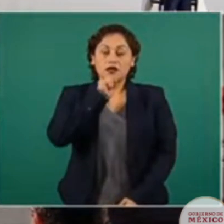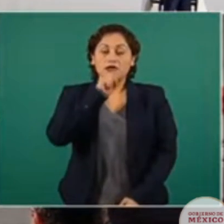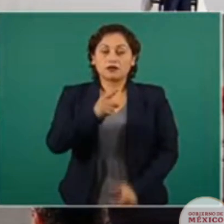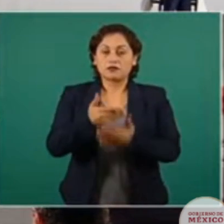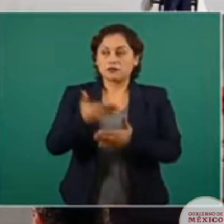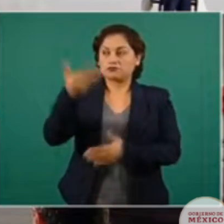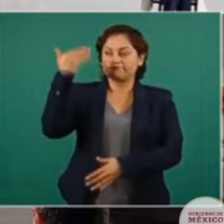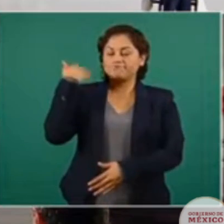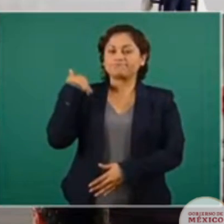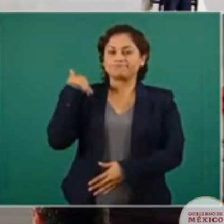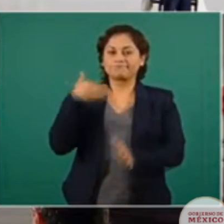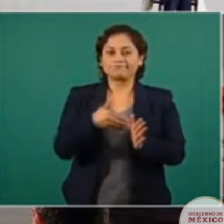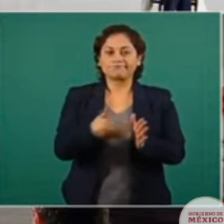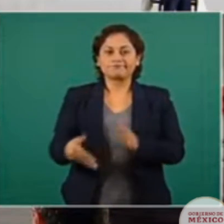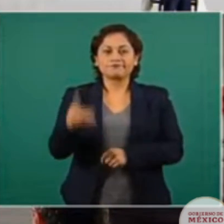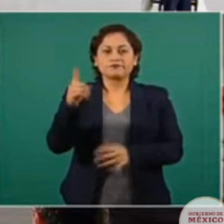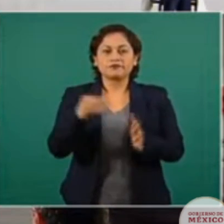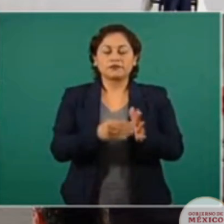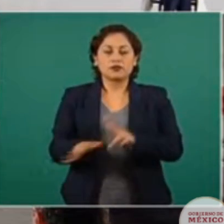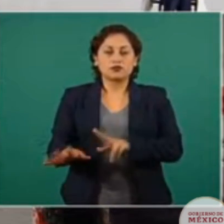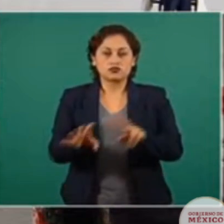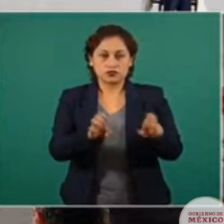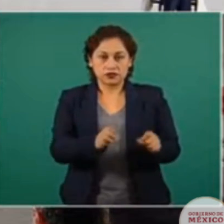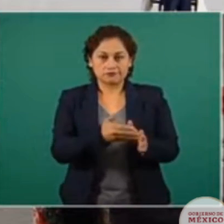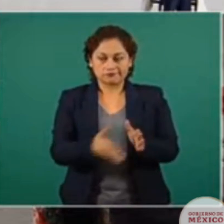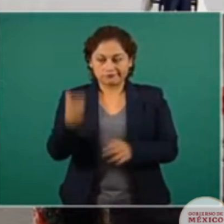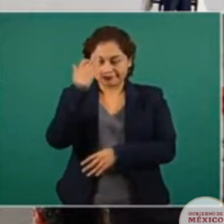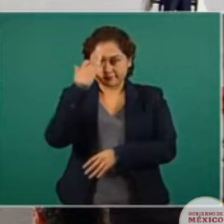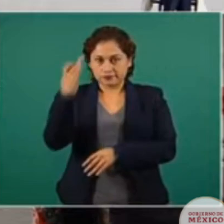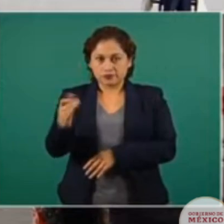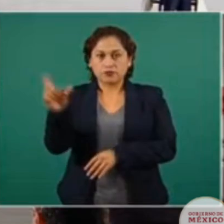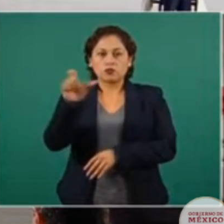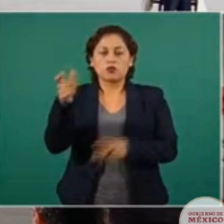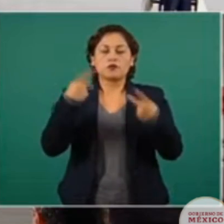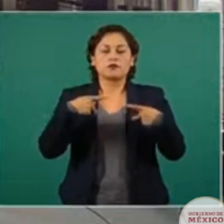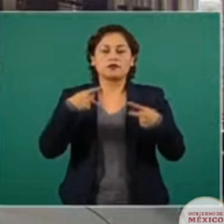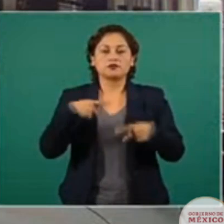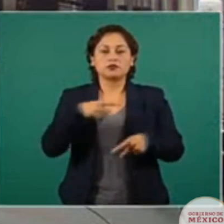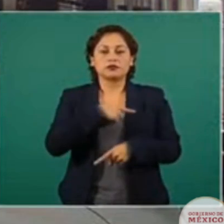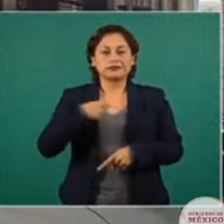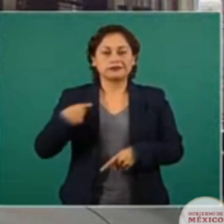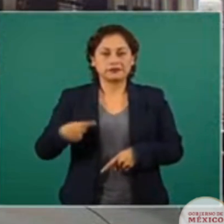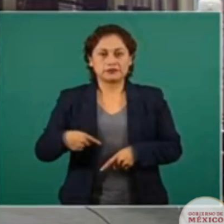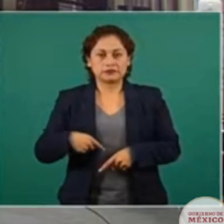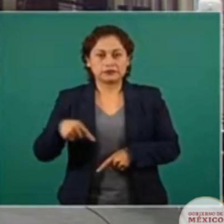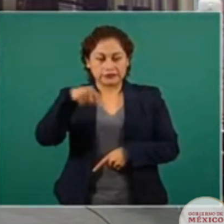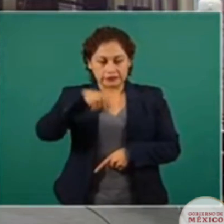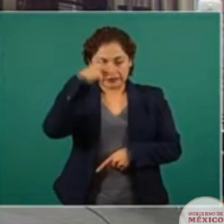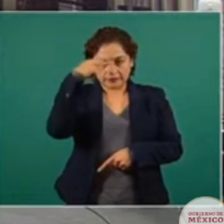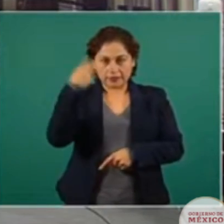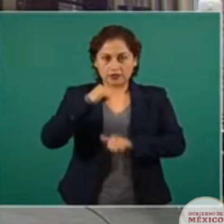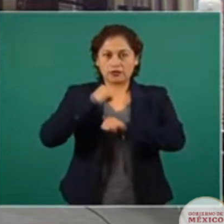del siglo XIX y en otros agravios y atrocidades que diversas autoridades